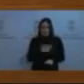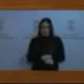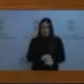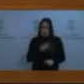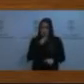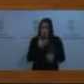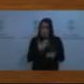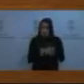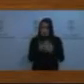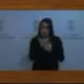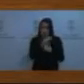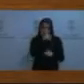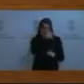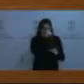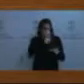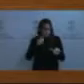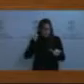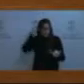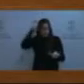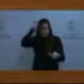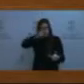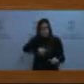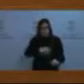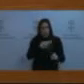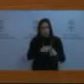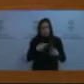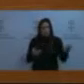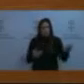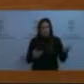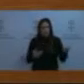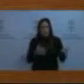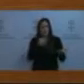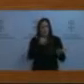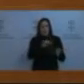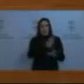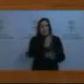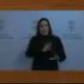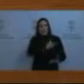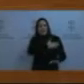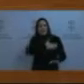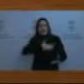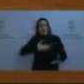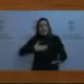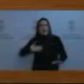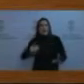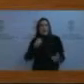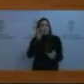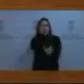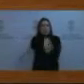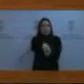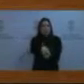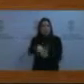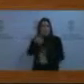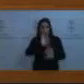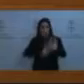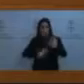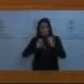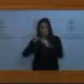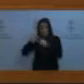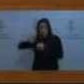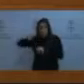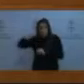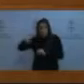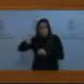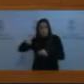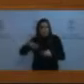poco de quien lleva tantos años en política y, desde luego, pretende inmiscuirse en la organización interna de otros partidos sin